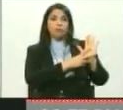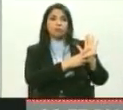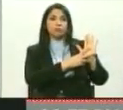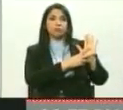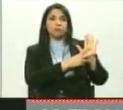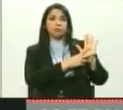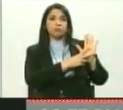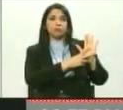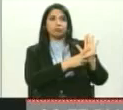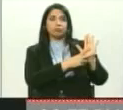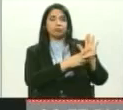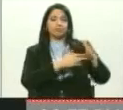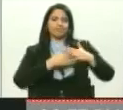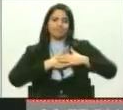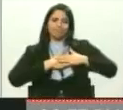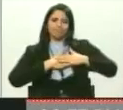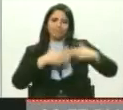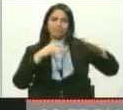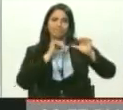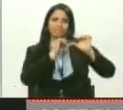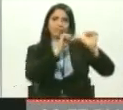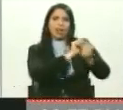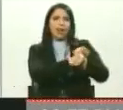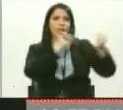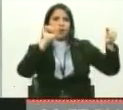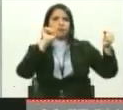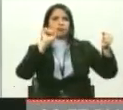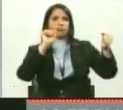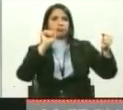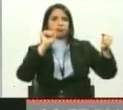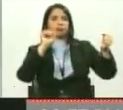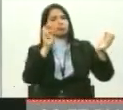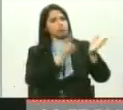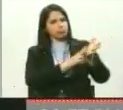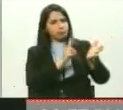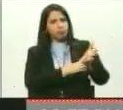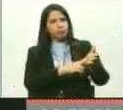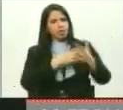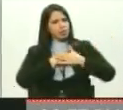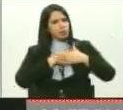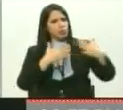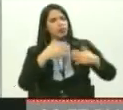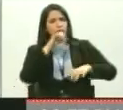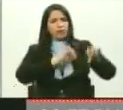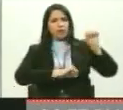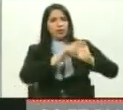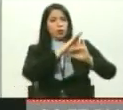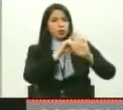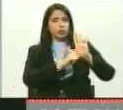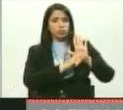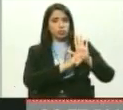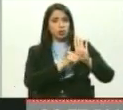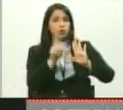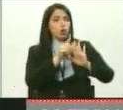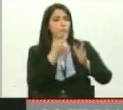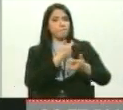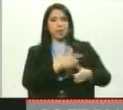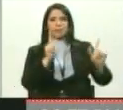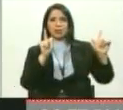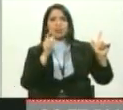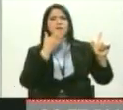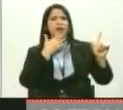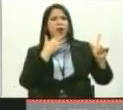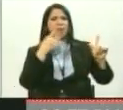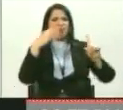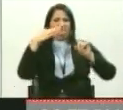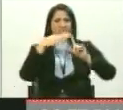en verdad está dispuesto a seguir siendo libre. En verdad está dispuesto a defender su constitución. No va a permitir que vengan a